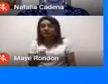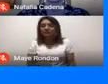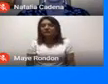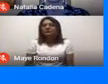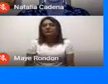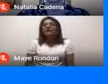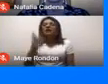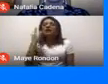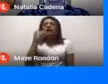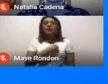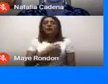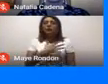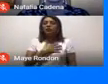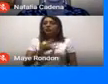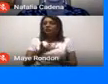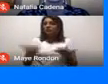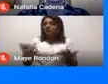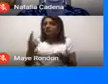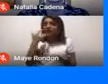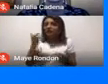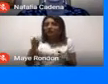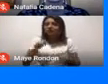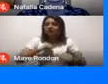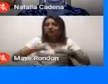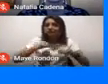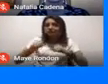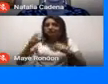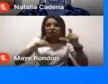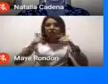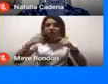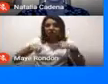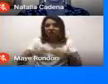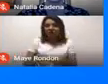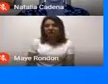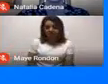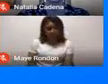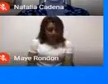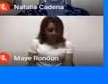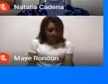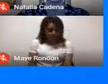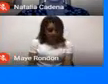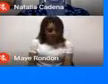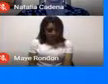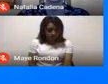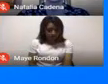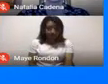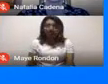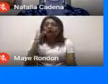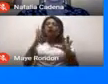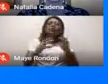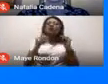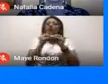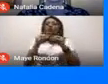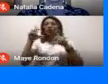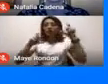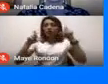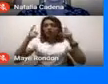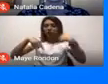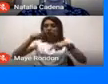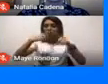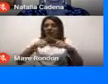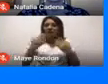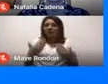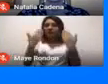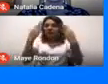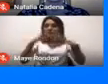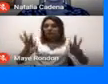las oportunidades que este tiene en la reactividad del sector. Estudiamos sobre el código ético del turismo, que no solo es